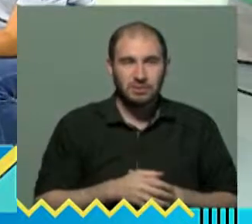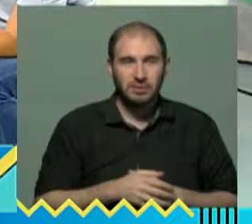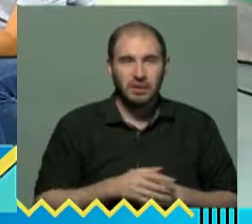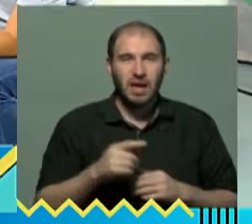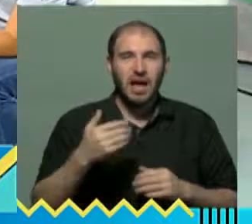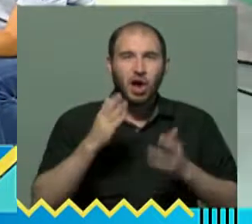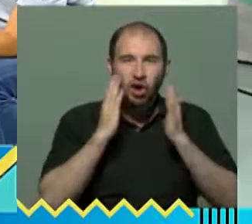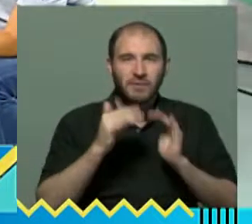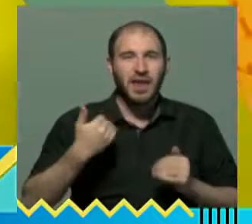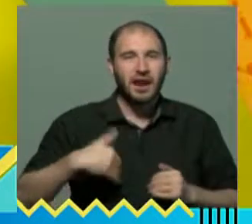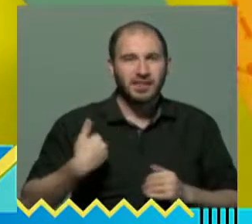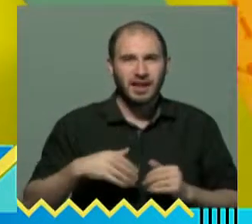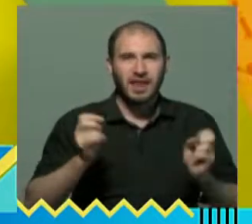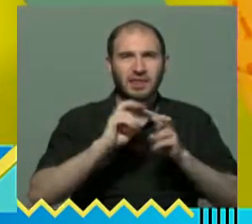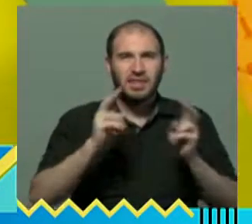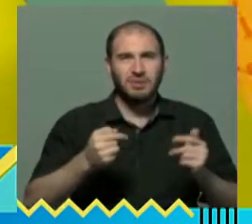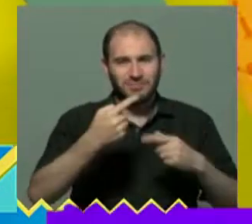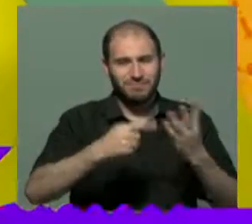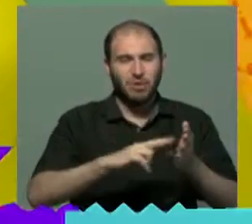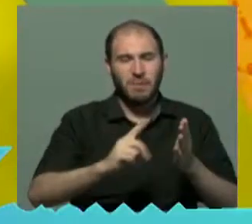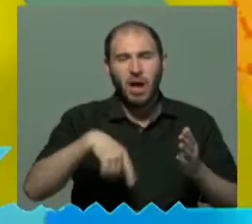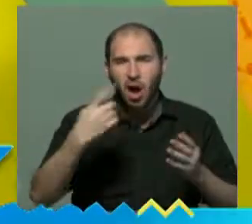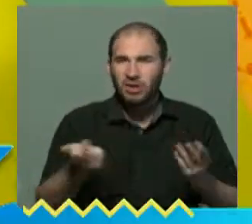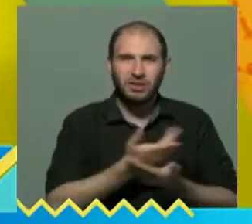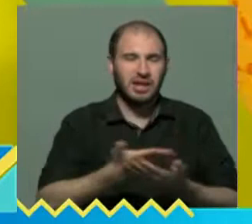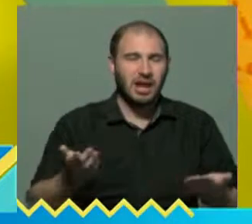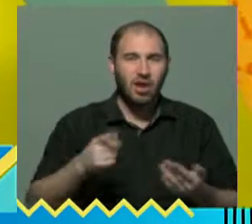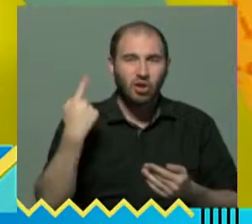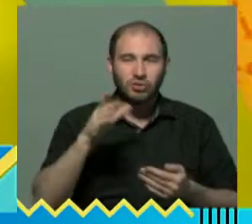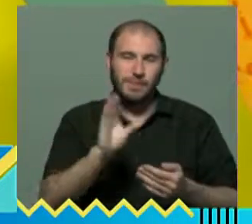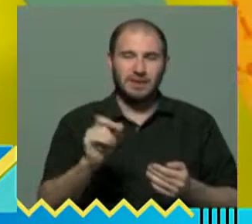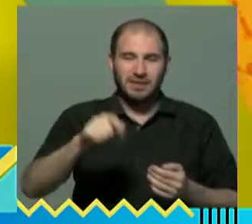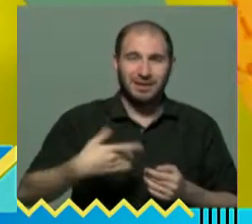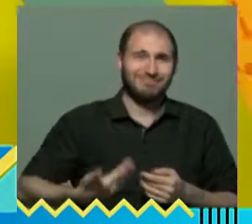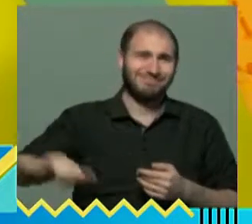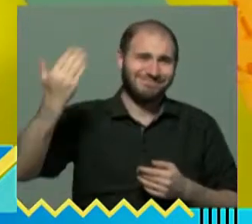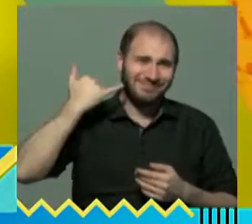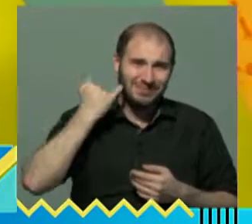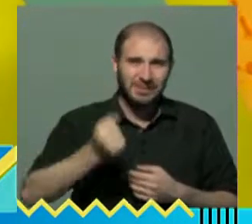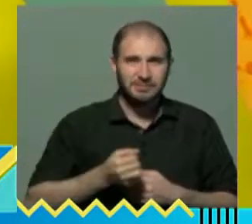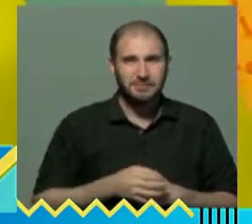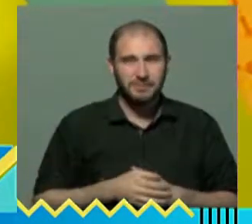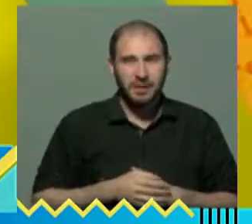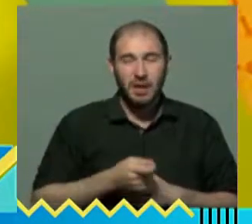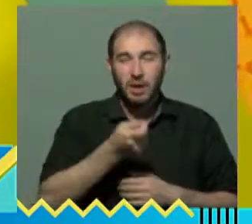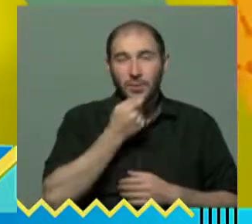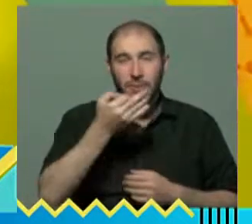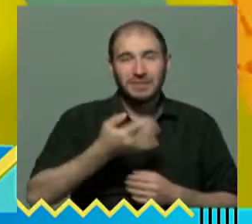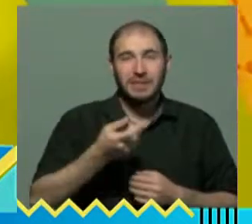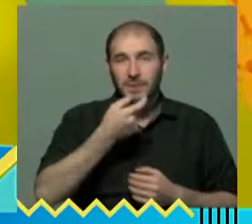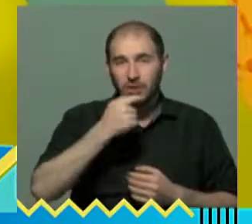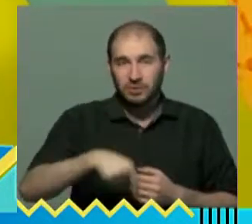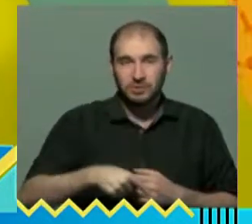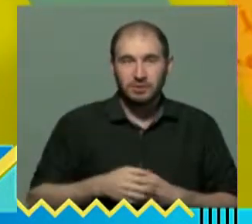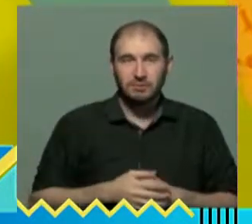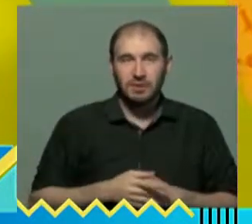en la Argentina tiene que ver con un montón de otros problemas estructurales que tenemos como país hace tiempo. En el caso particular de